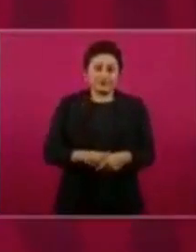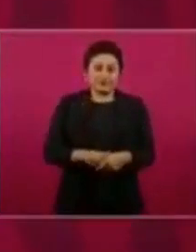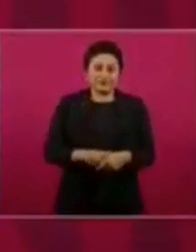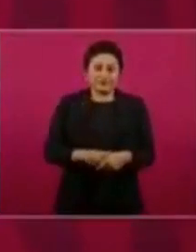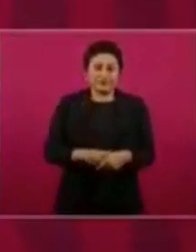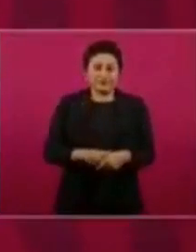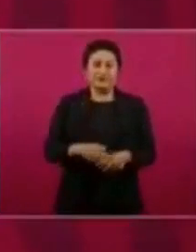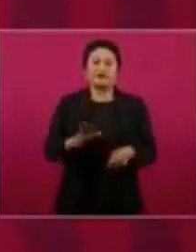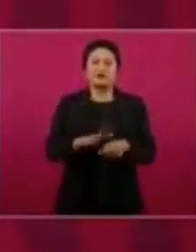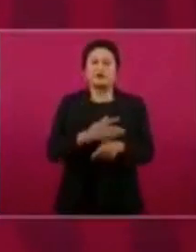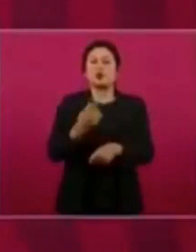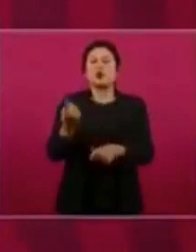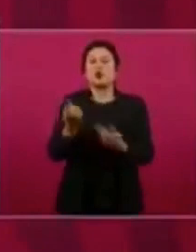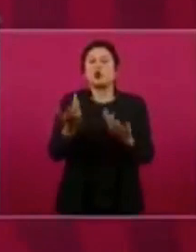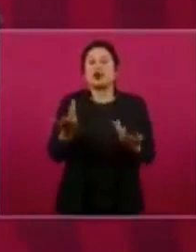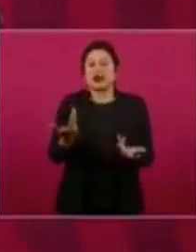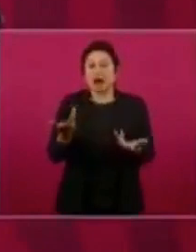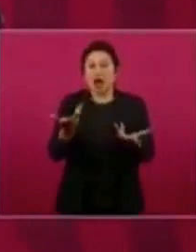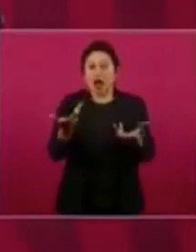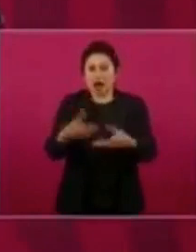se realizó esto, ¿sí?